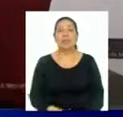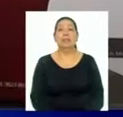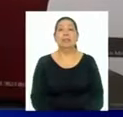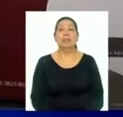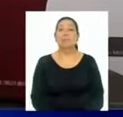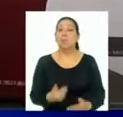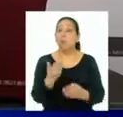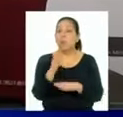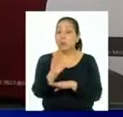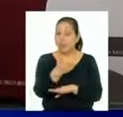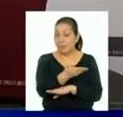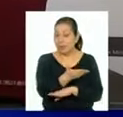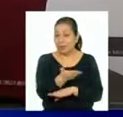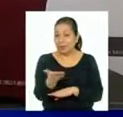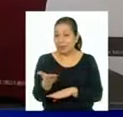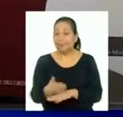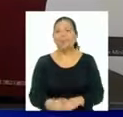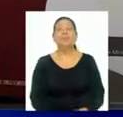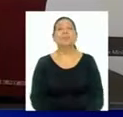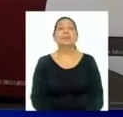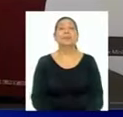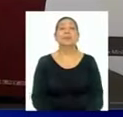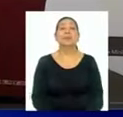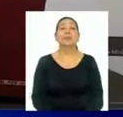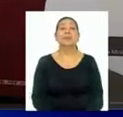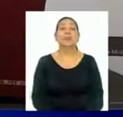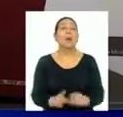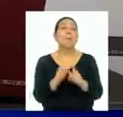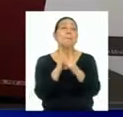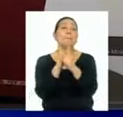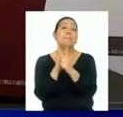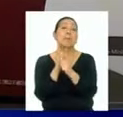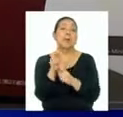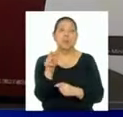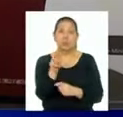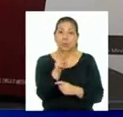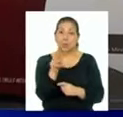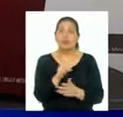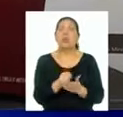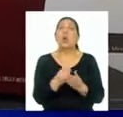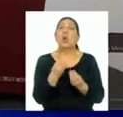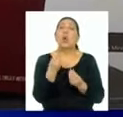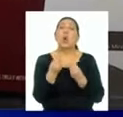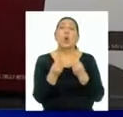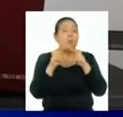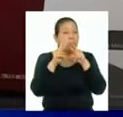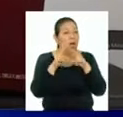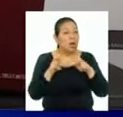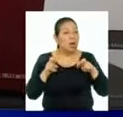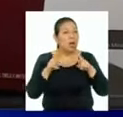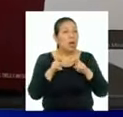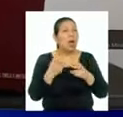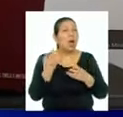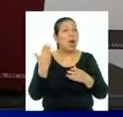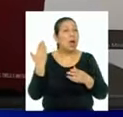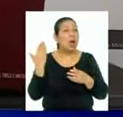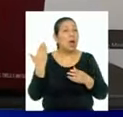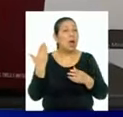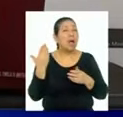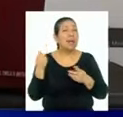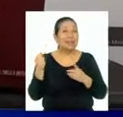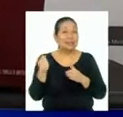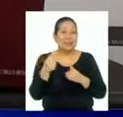Buenas tardes. Buenas tardes, ministro Eliche. Buenas tardes, ministro Vega. Las consultas para ambos funcionarios. ¿Cómo va la investigación con respecto a lo sucedido en la